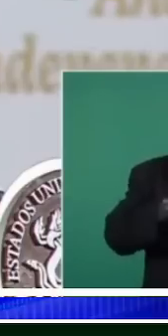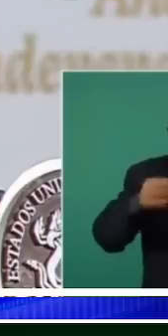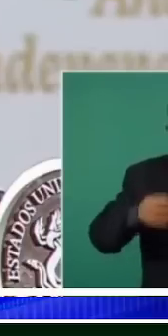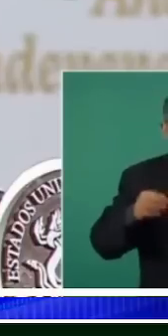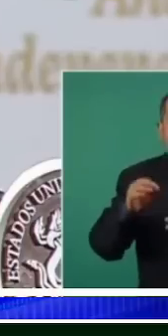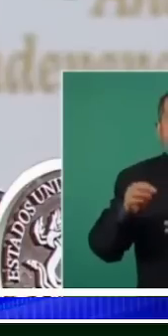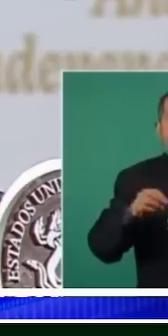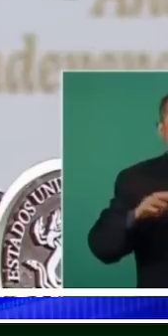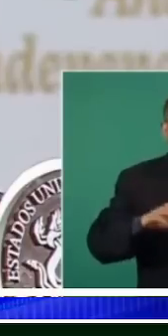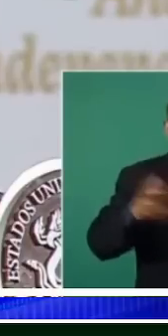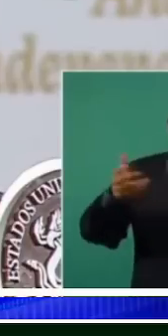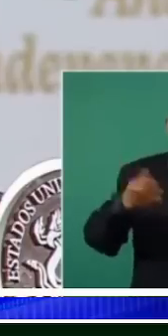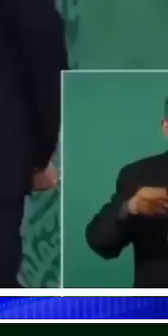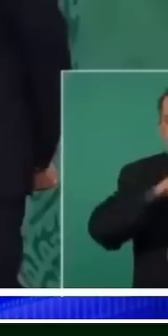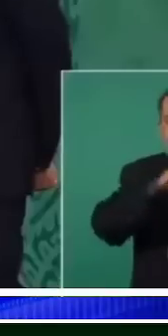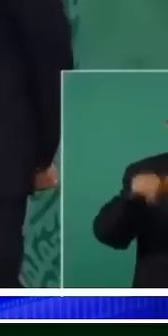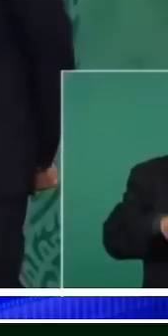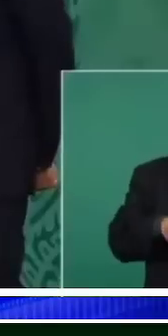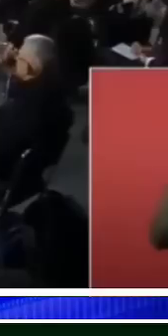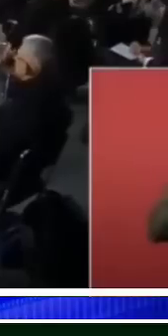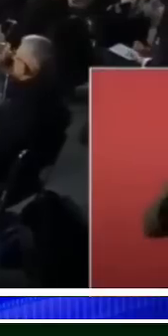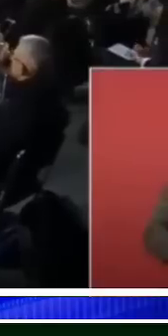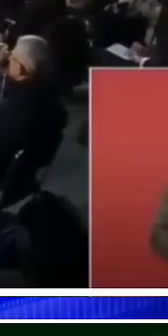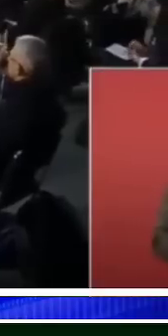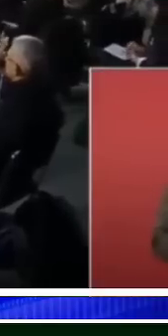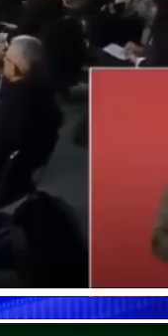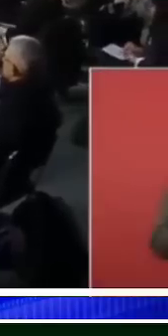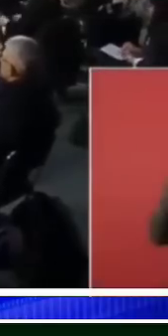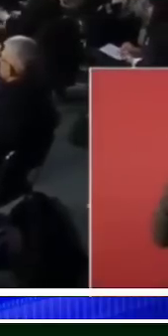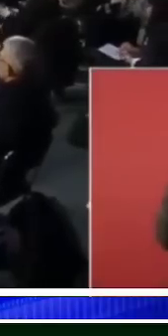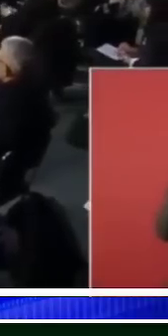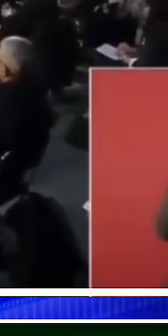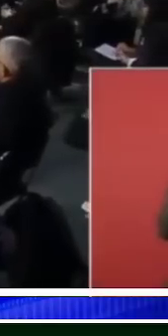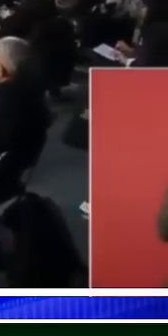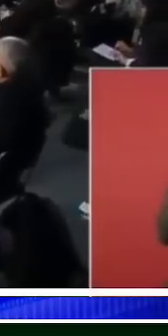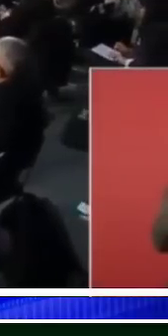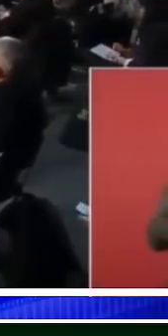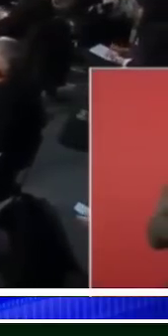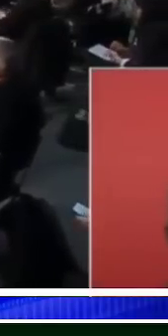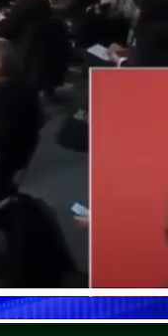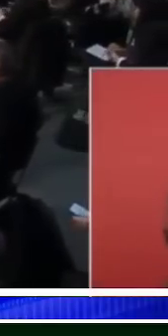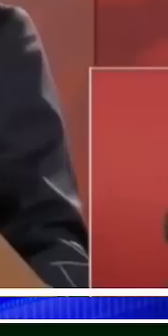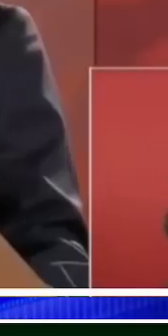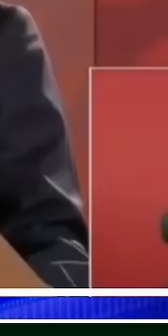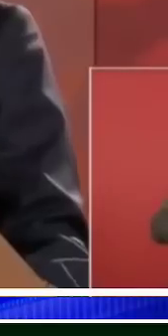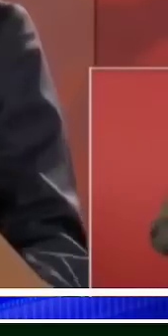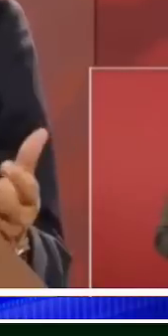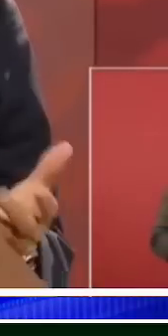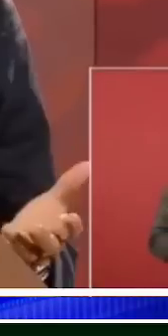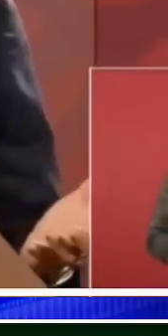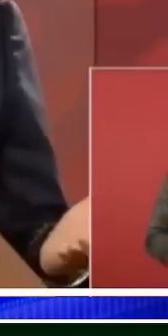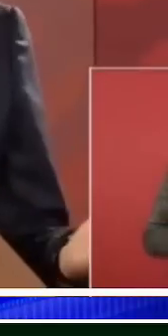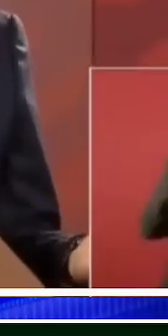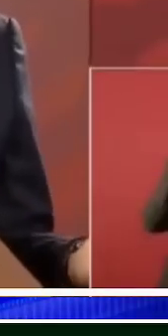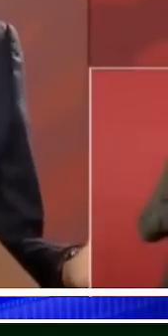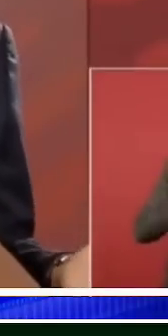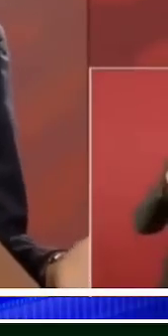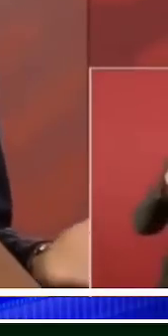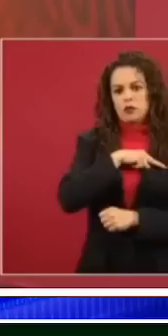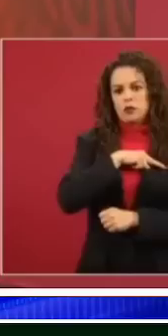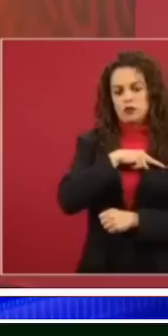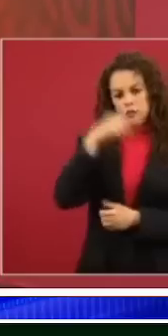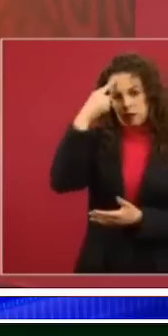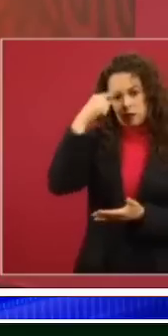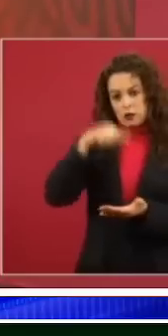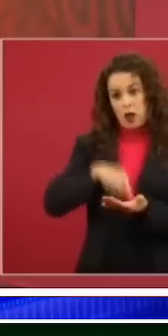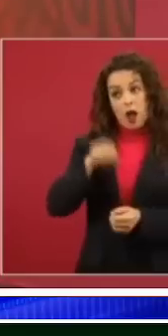personas que finalmente terminan validando esta decisión no la quiso hacer caso la jueza al tribunal colegiado